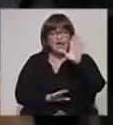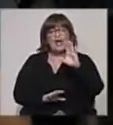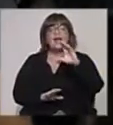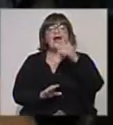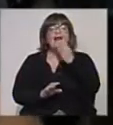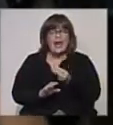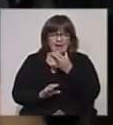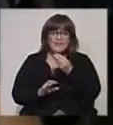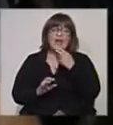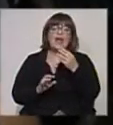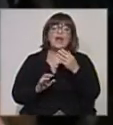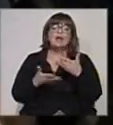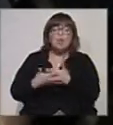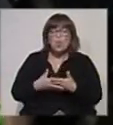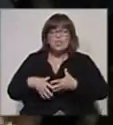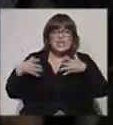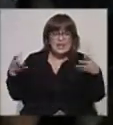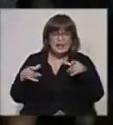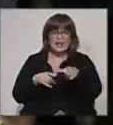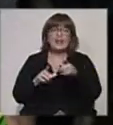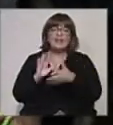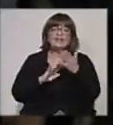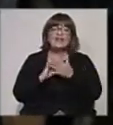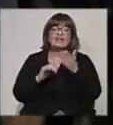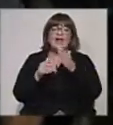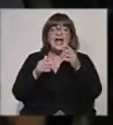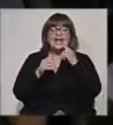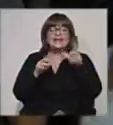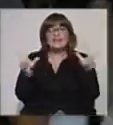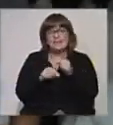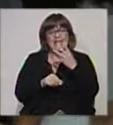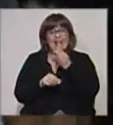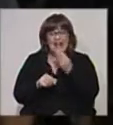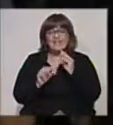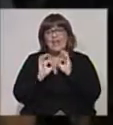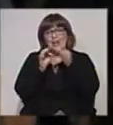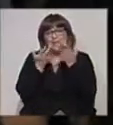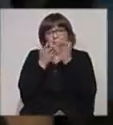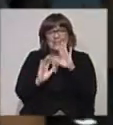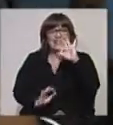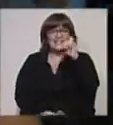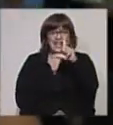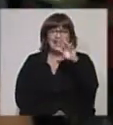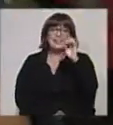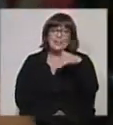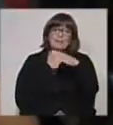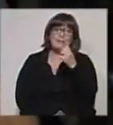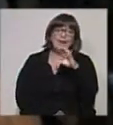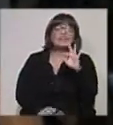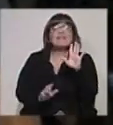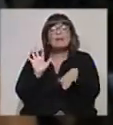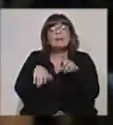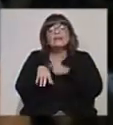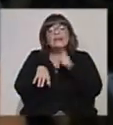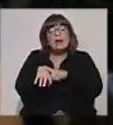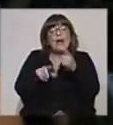vienen los Saltimbanquis. Nosotros en la próxima salida estaremos ahí entre la bajada de Cayó la Cabra y la llegada de Saltimbanquis. Vamos a ver cómo estamos de tiempo, seguramente podemos charlar con alguno de los Saltimbanquis o con